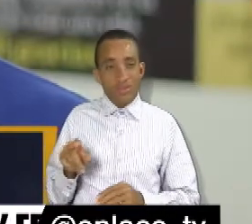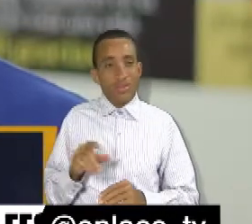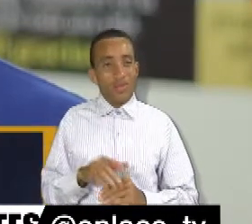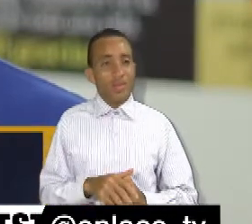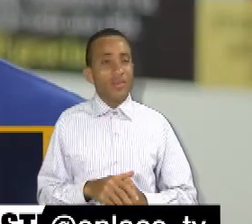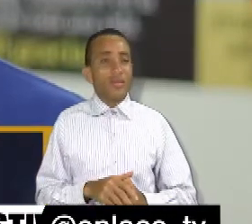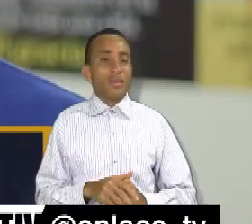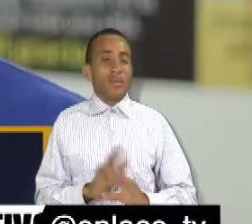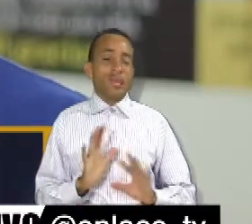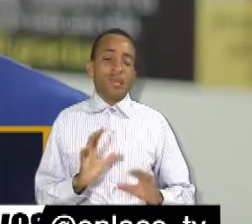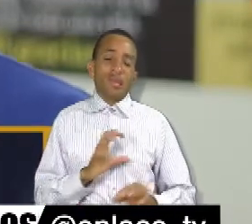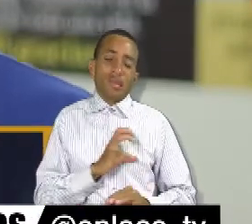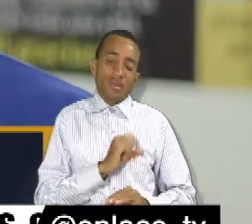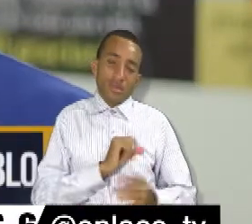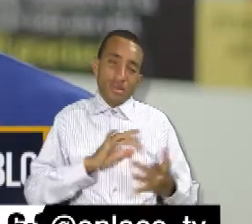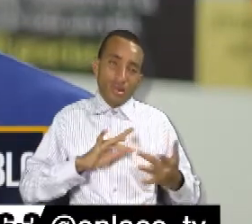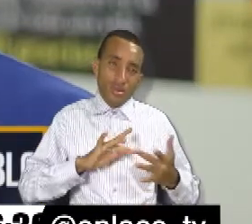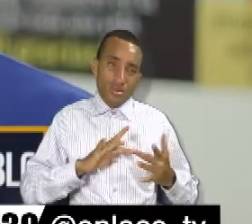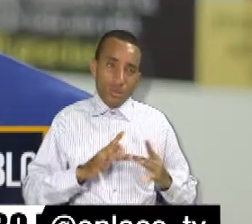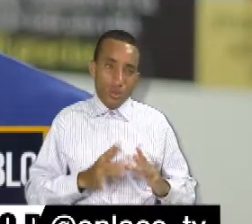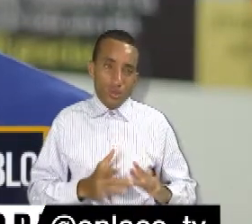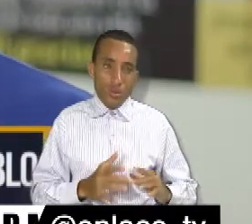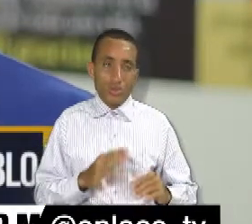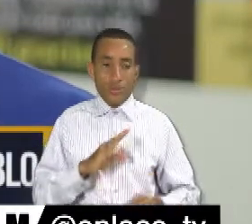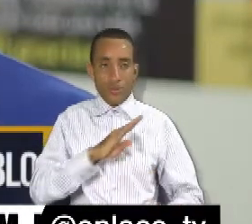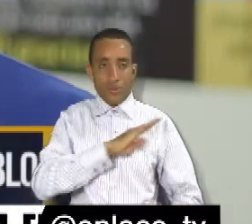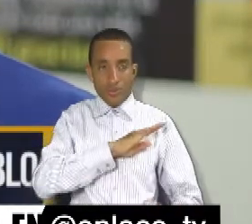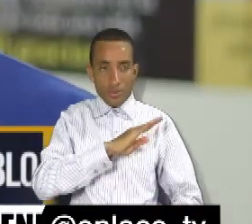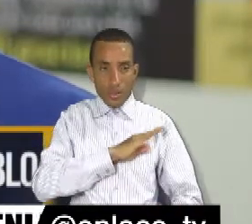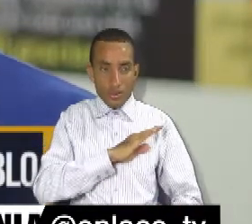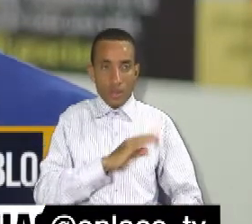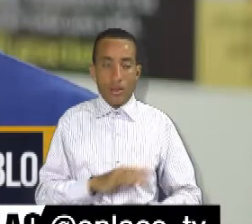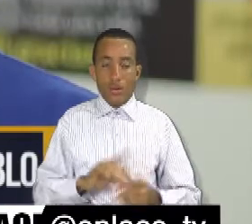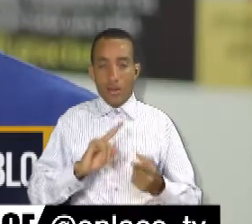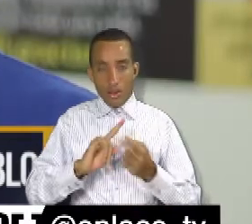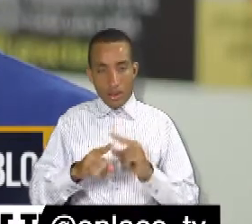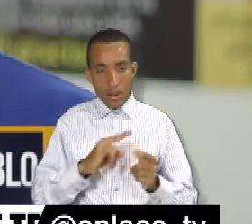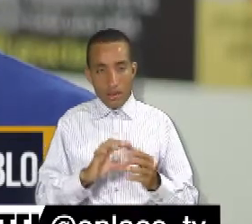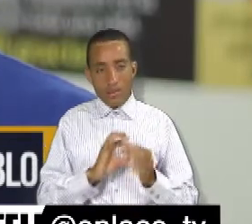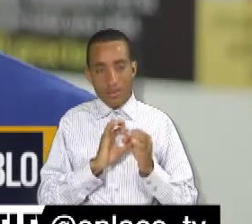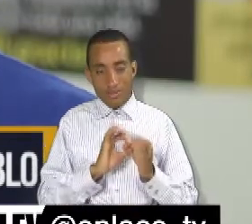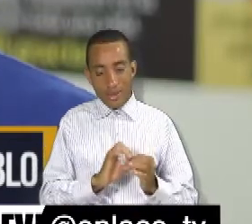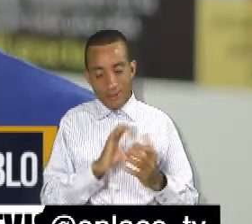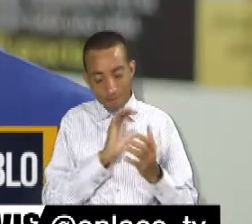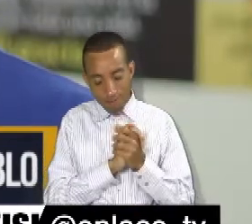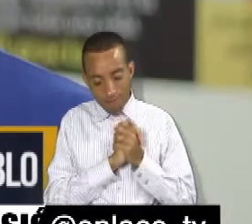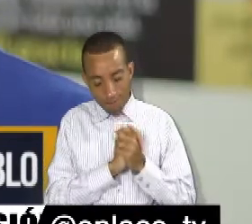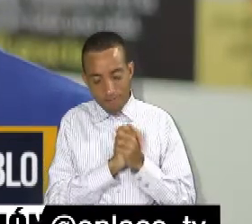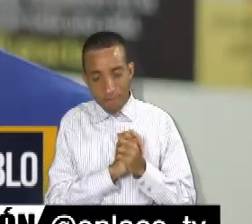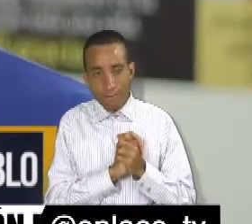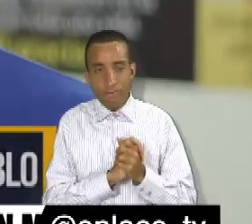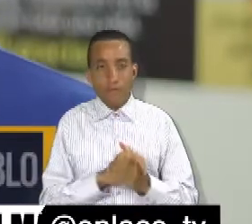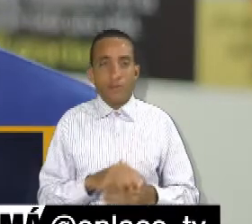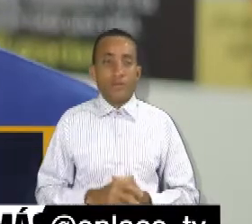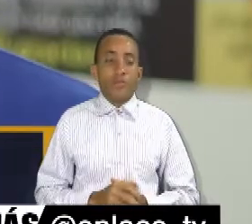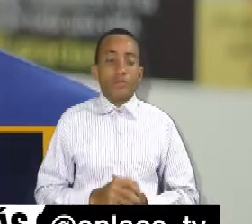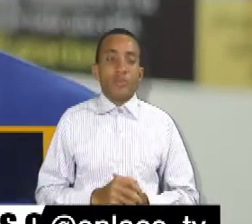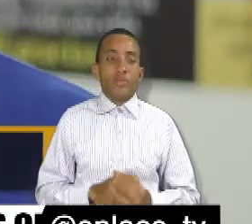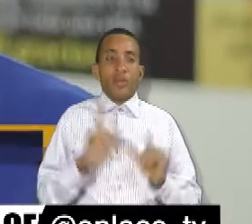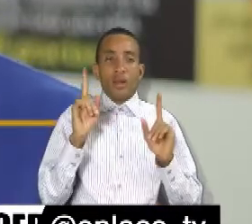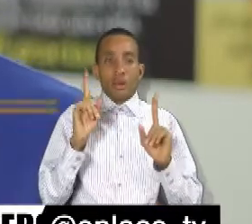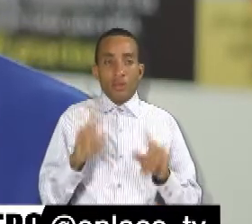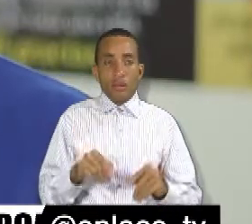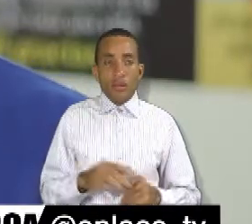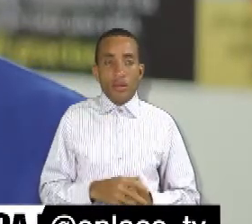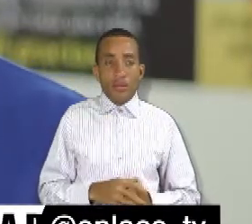un dolor muy grande como alcalde y como amigo personal que fui de él y también de